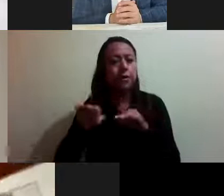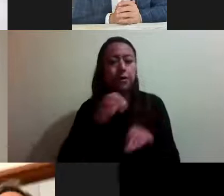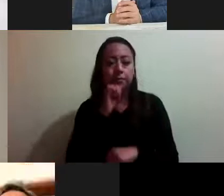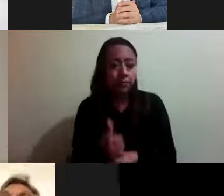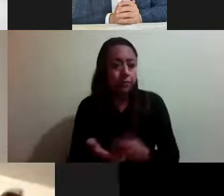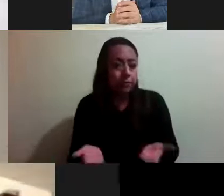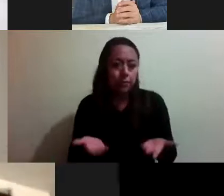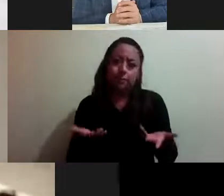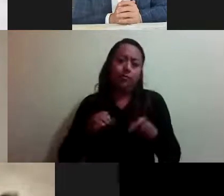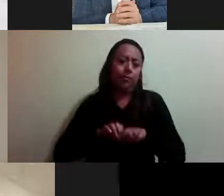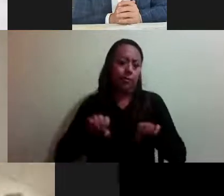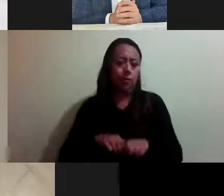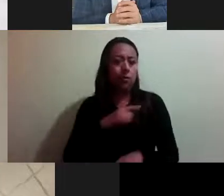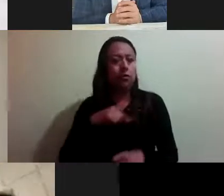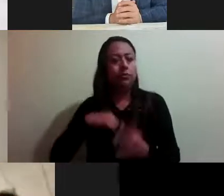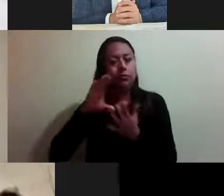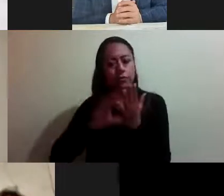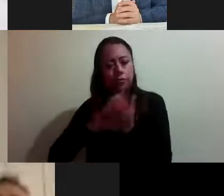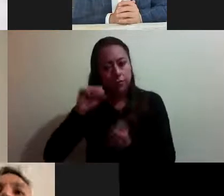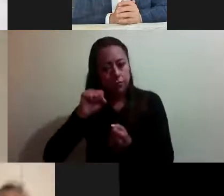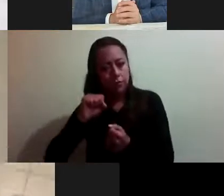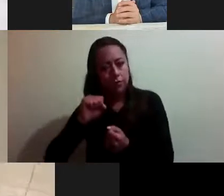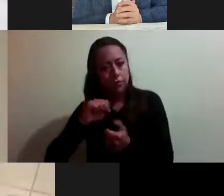régimen de contratación